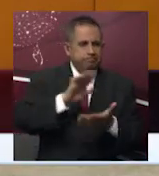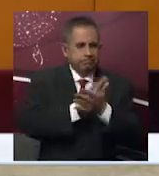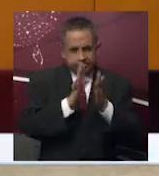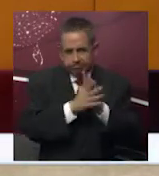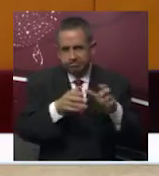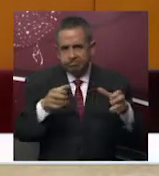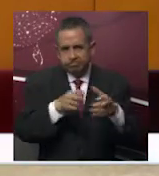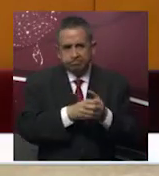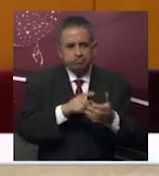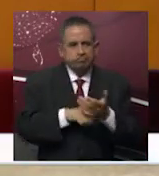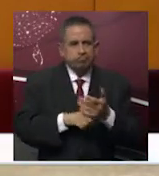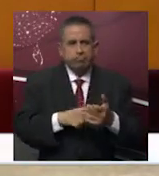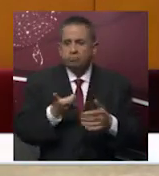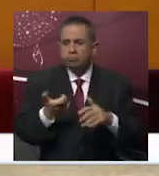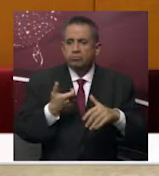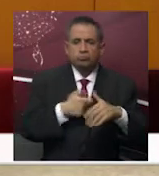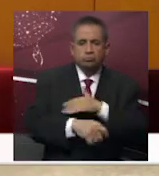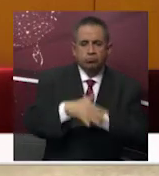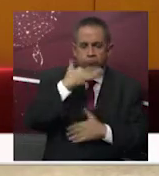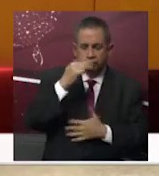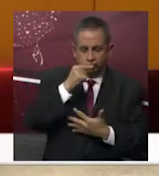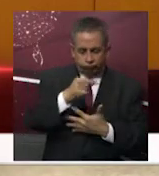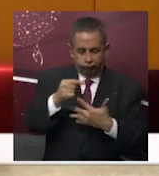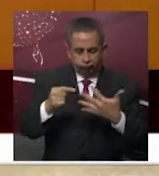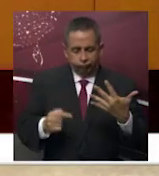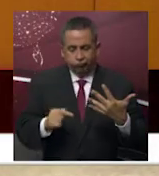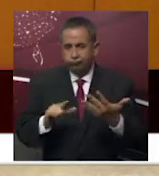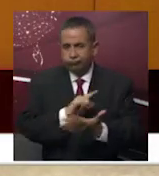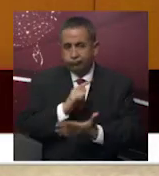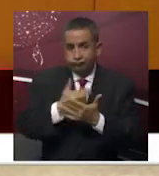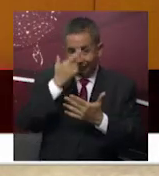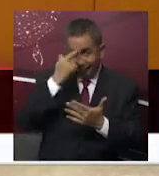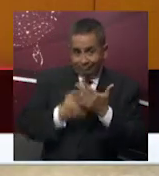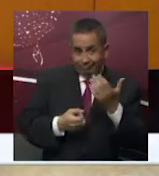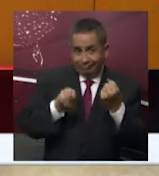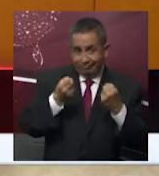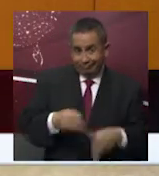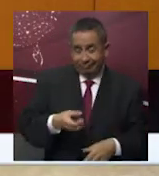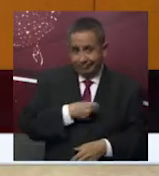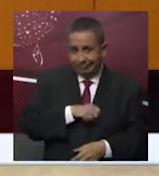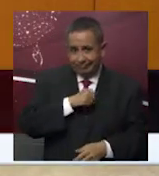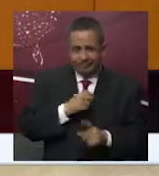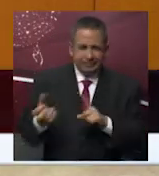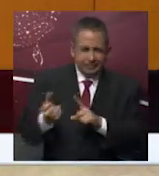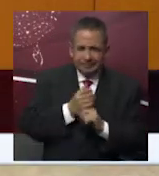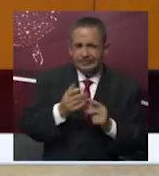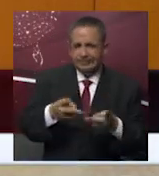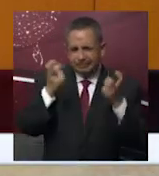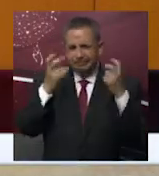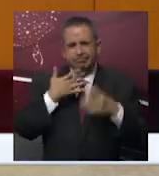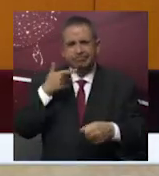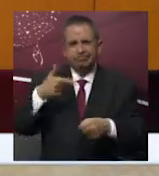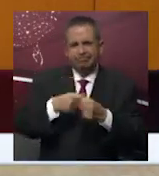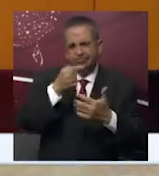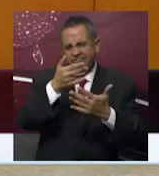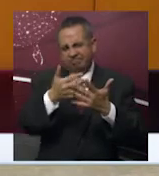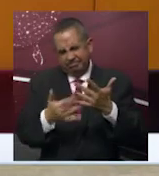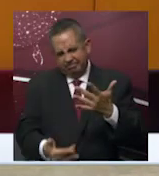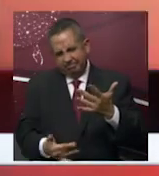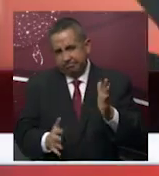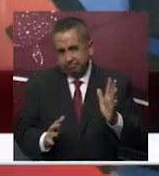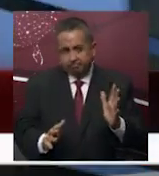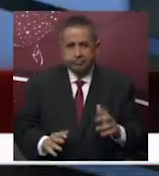organizada, recursos de procedencia ilícita, delitos contra la salud, secuestro, extorsión, trata de hidrocarburos, entre muchos